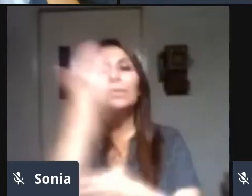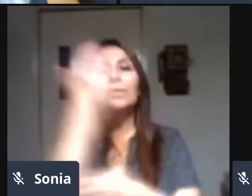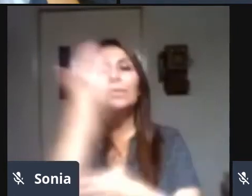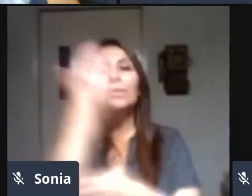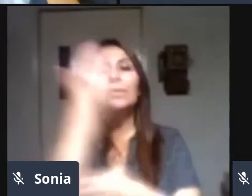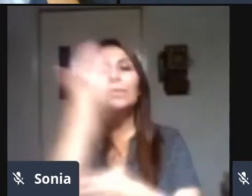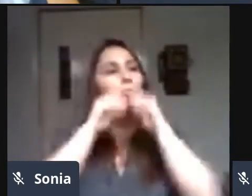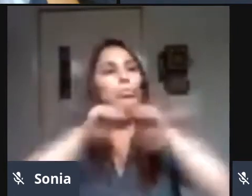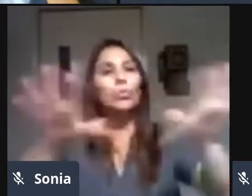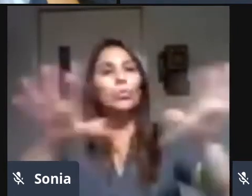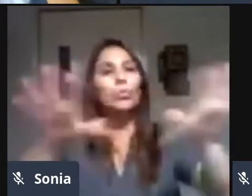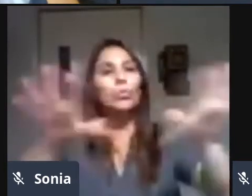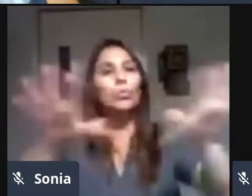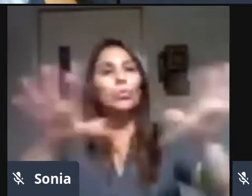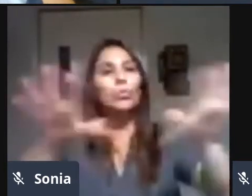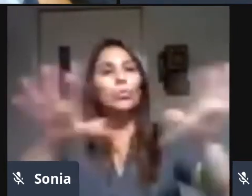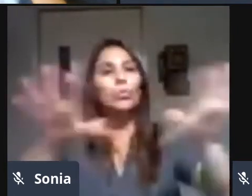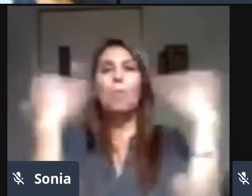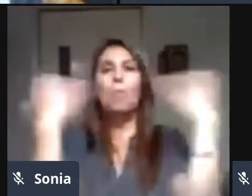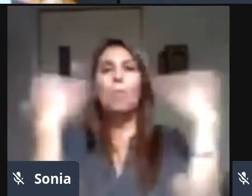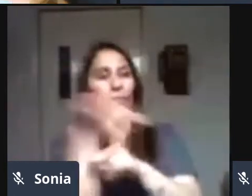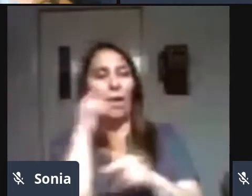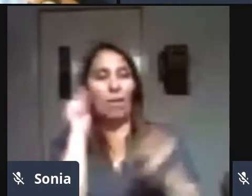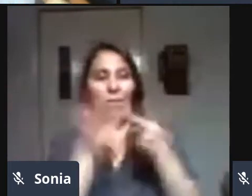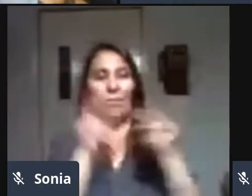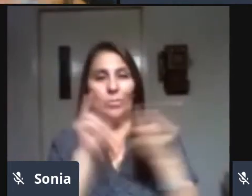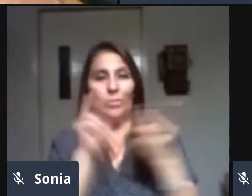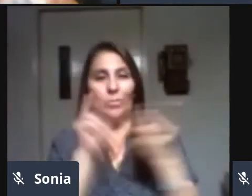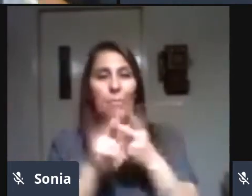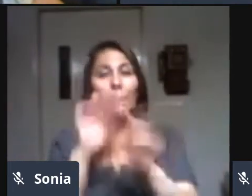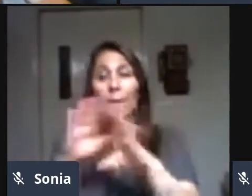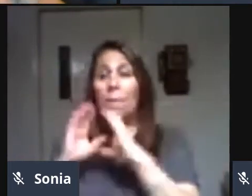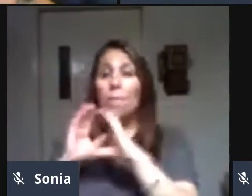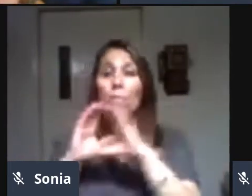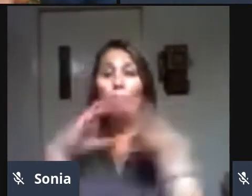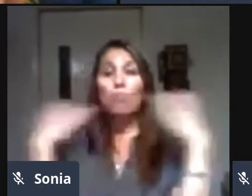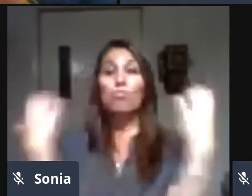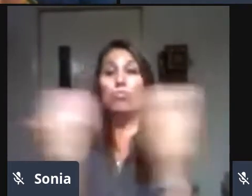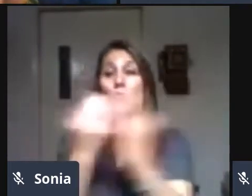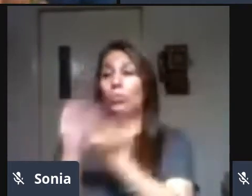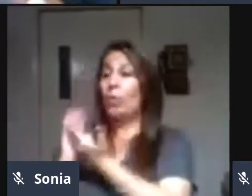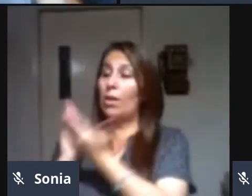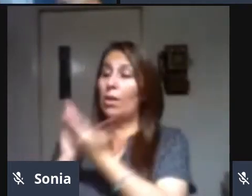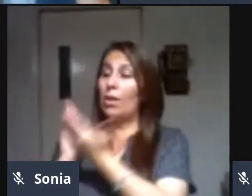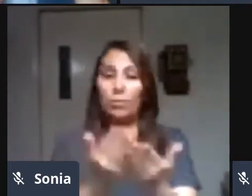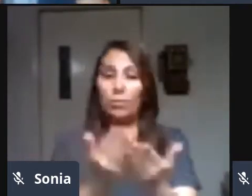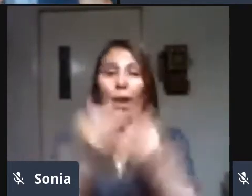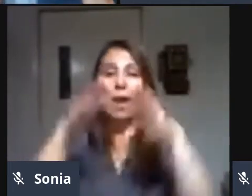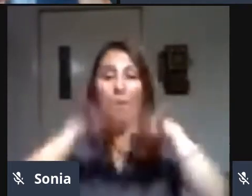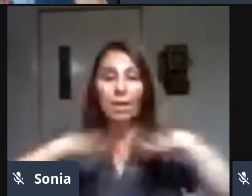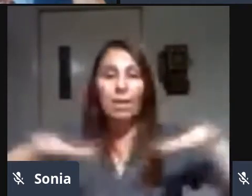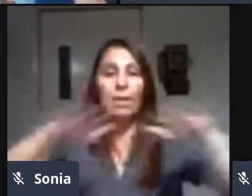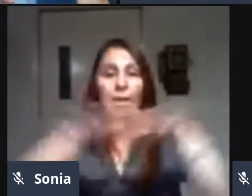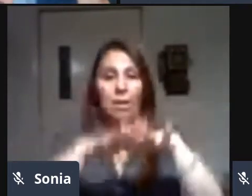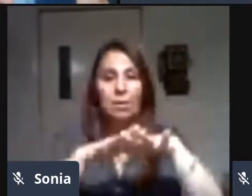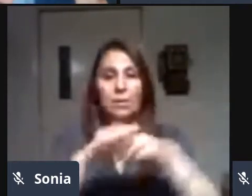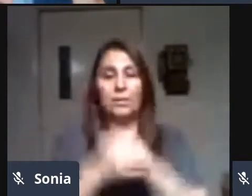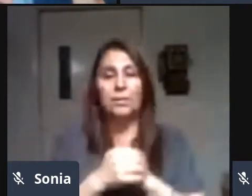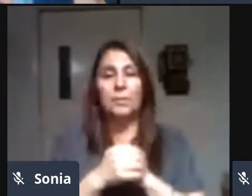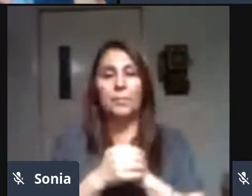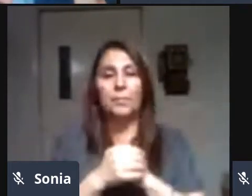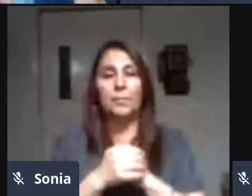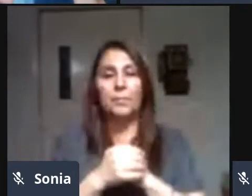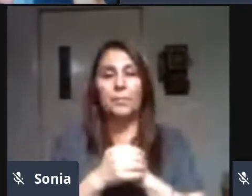de la de la literatura y en el mundo del lector entonces no hay un autor en este país creo yo